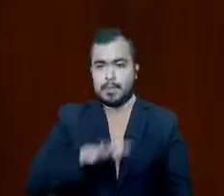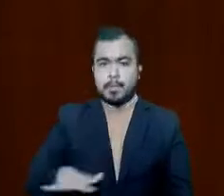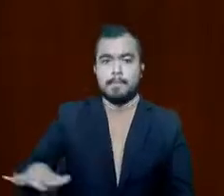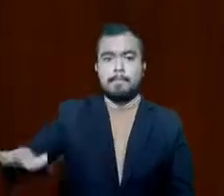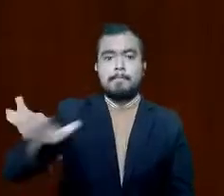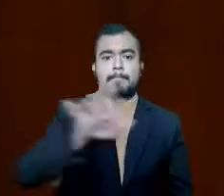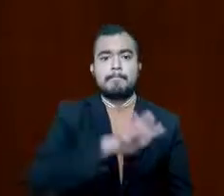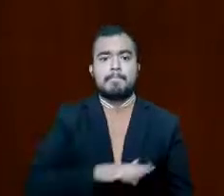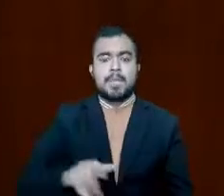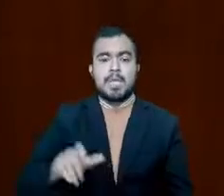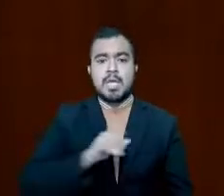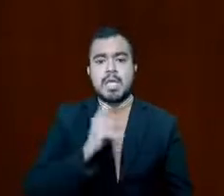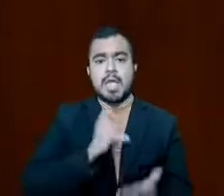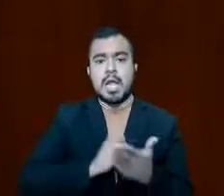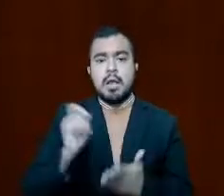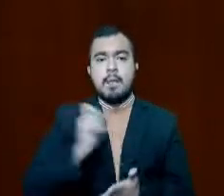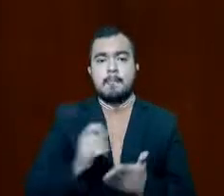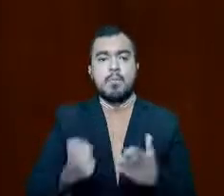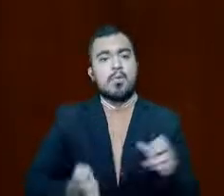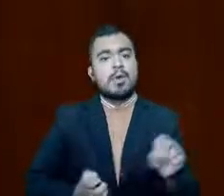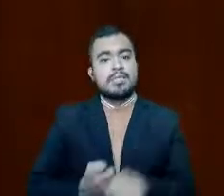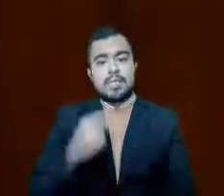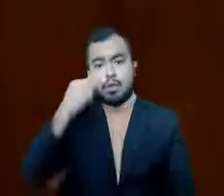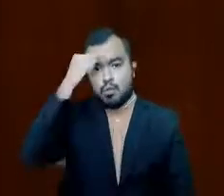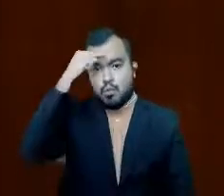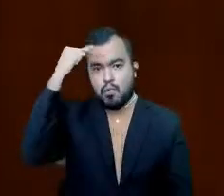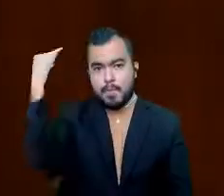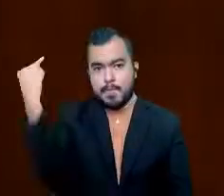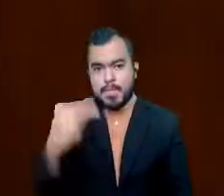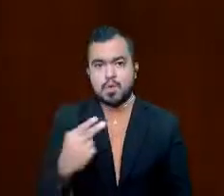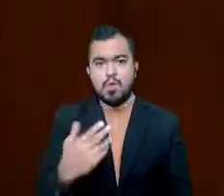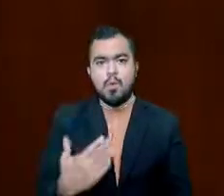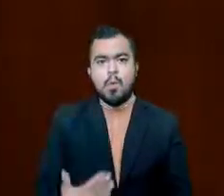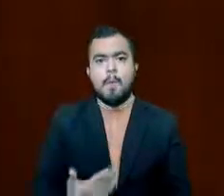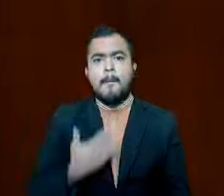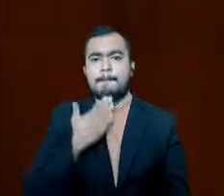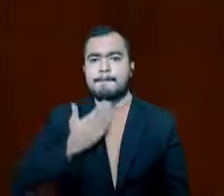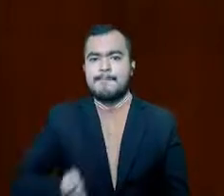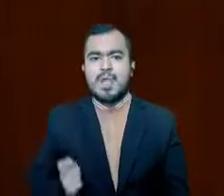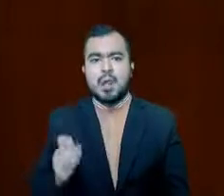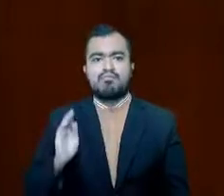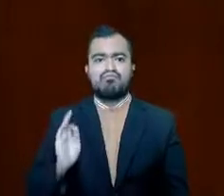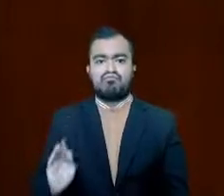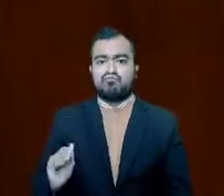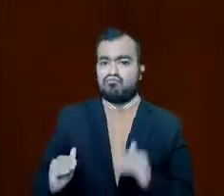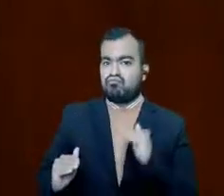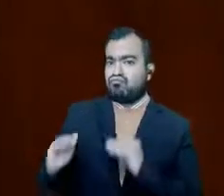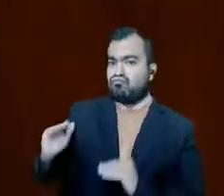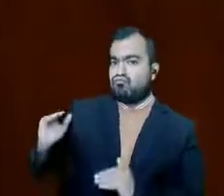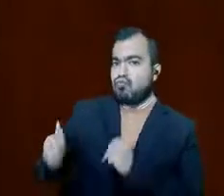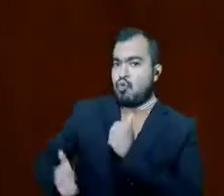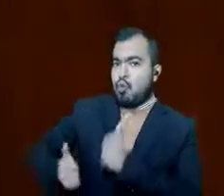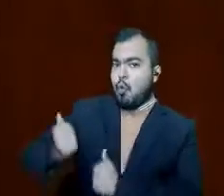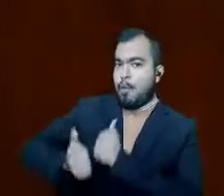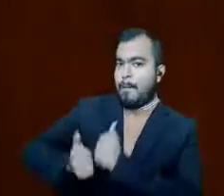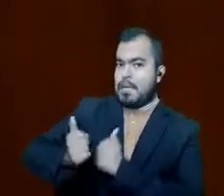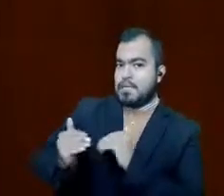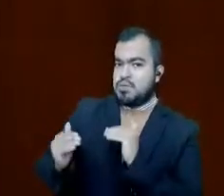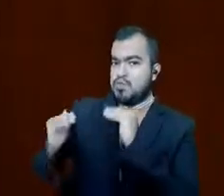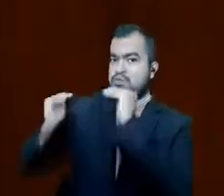para el campo mexiquense, sea verdaderamente competitivo y se dignifique tan valiosa labor.